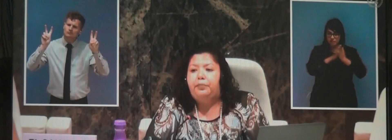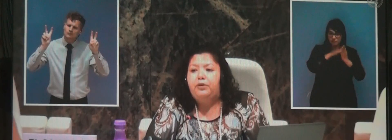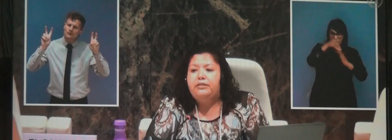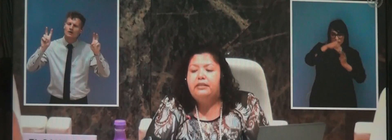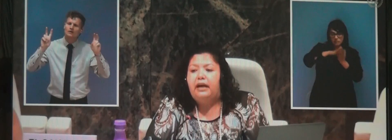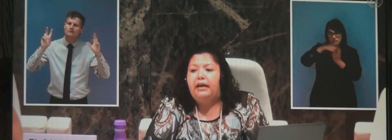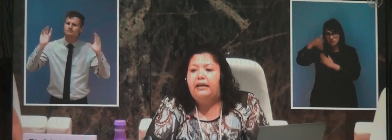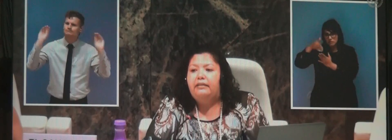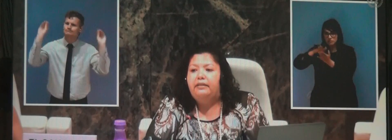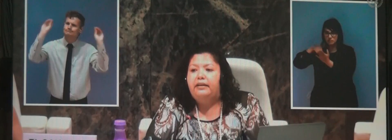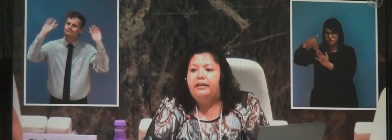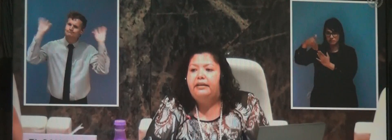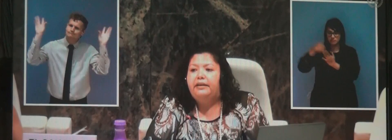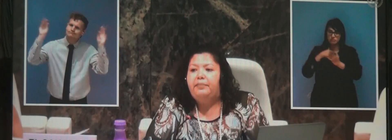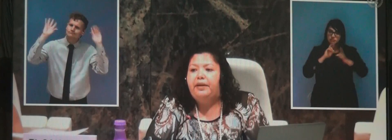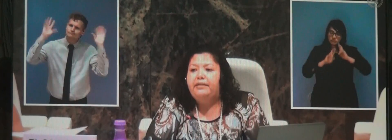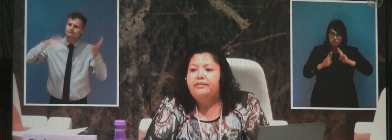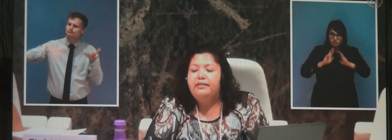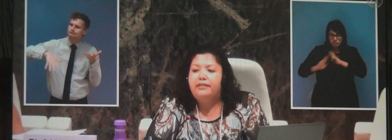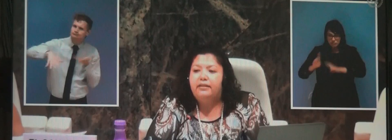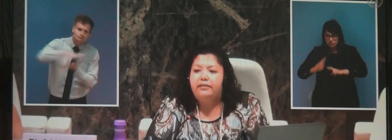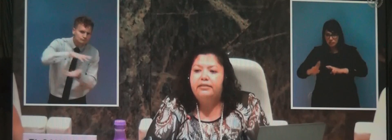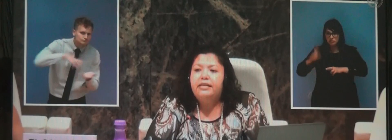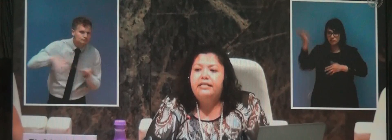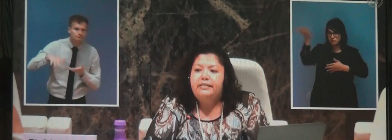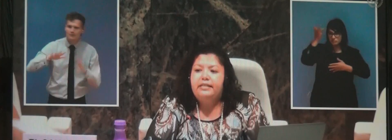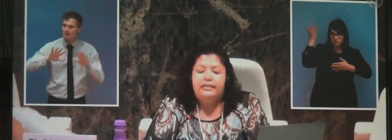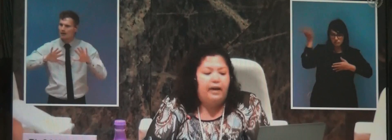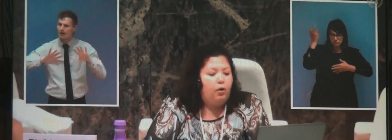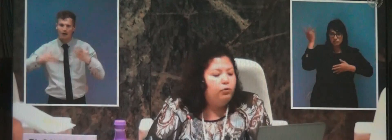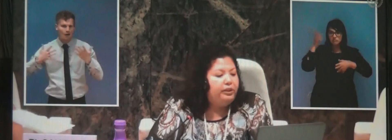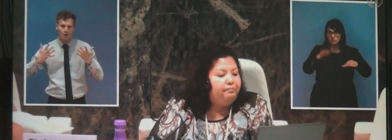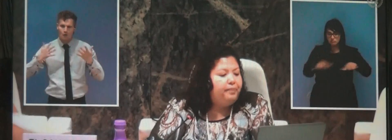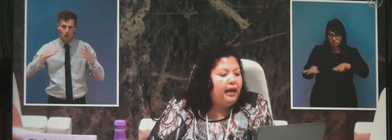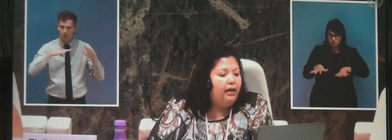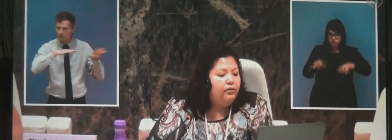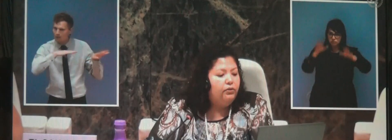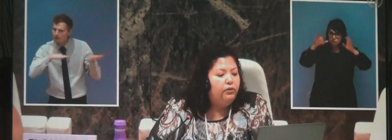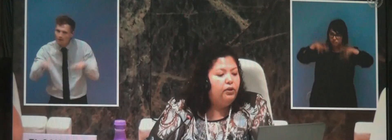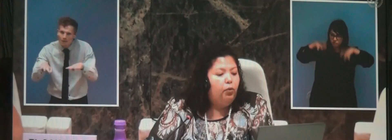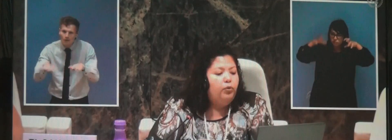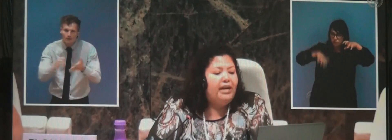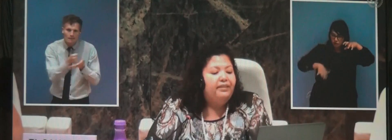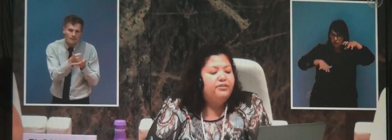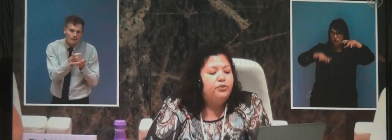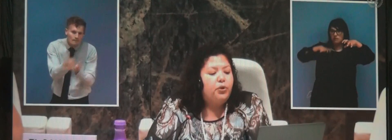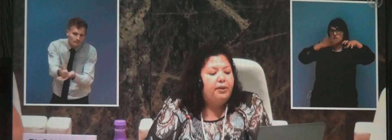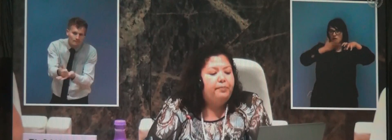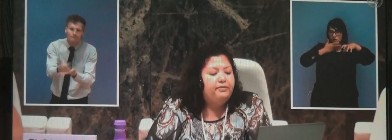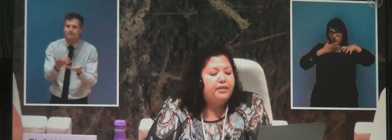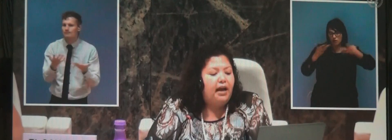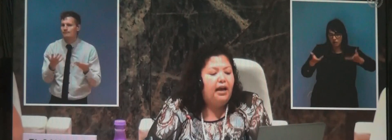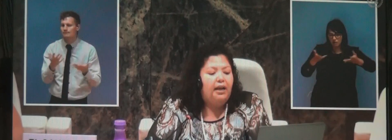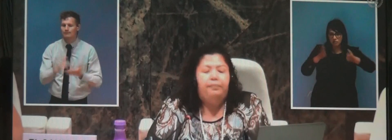de respuesta entre emergencia y desastres, si está contemplado una